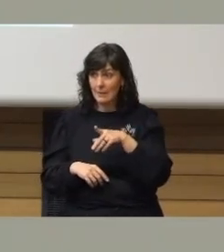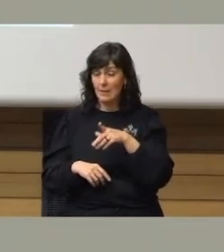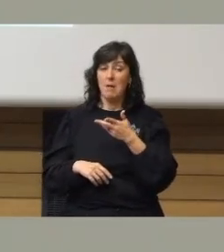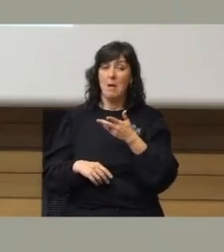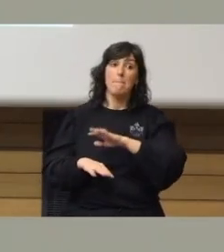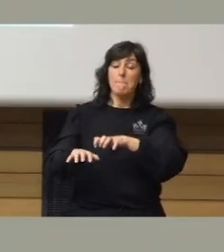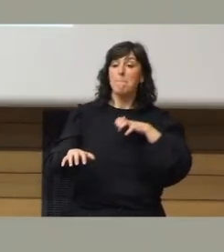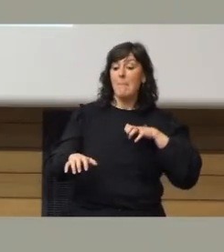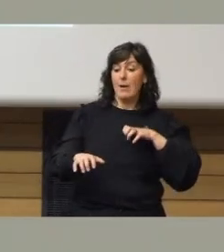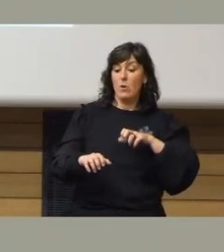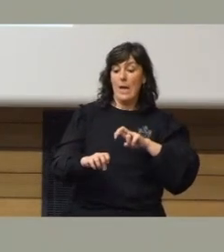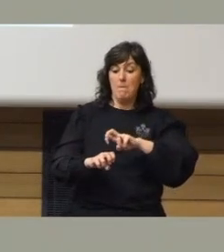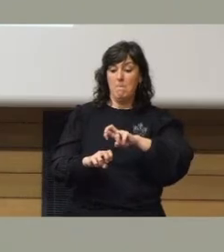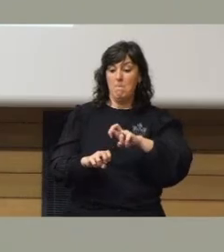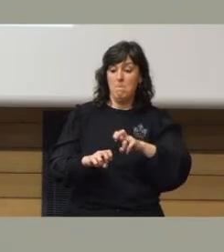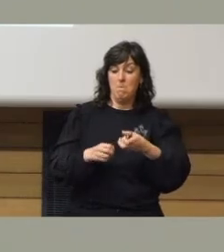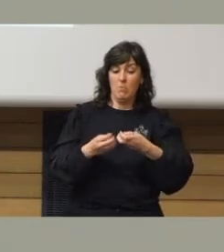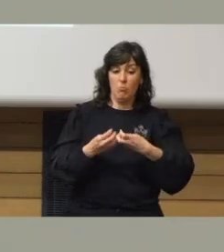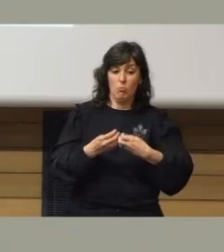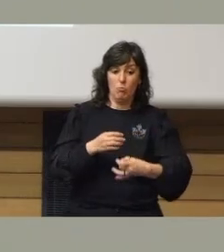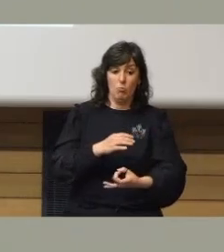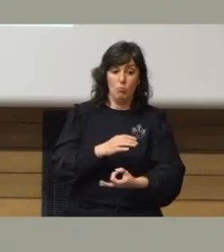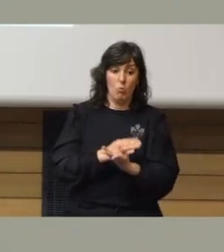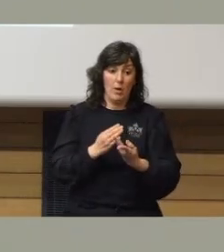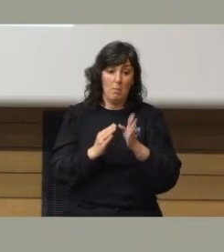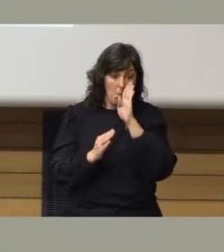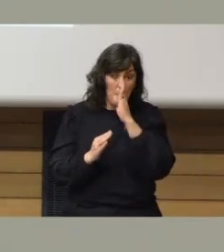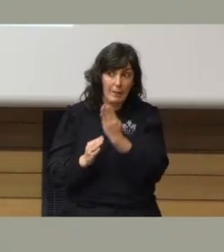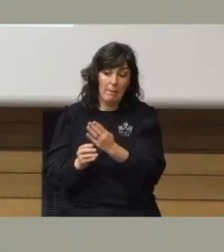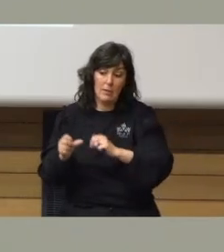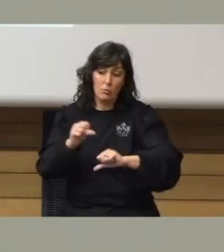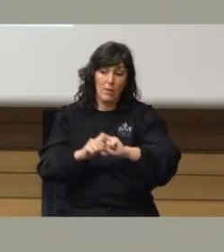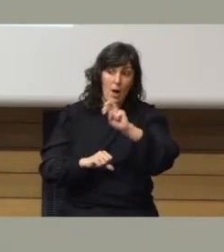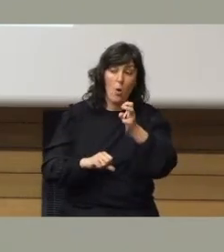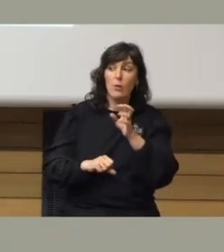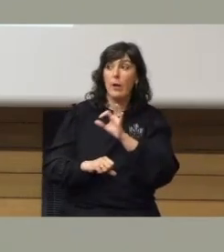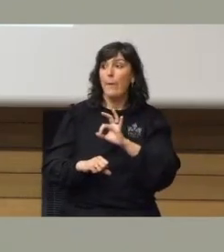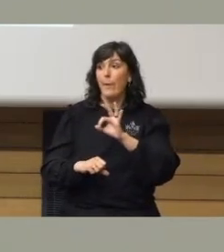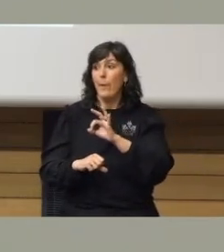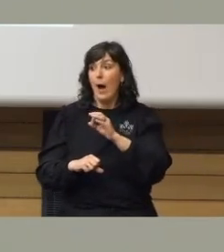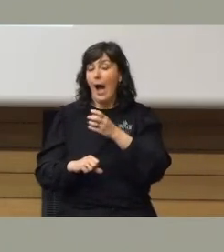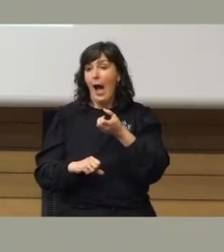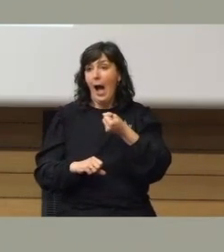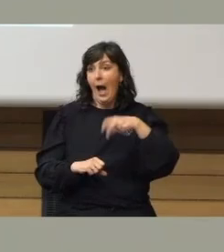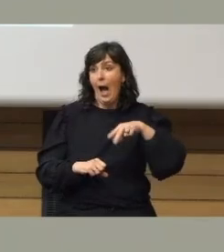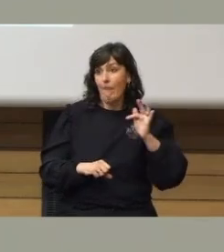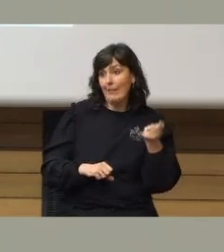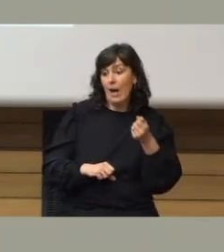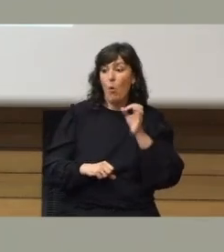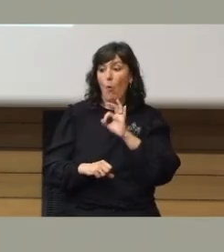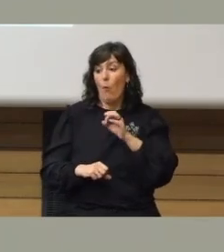derivados anfetamínicos o catinonas. que son sintéticas del